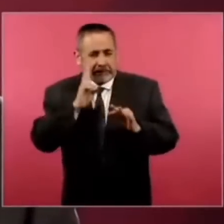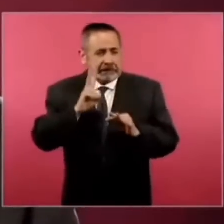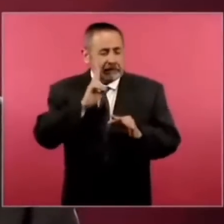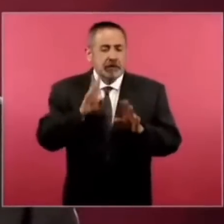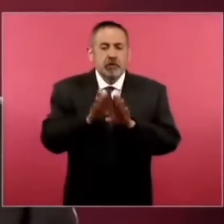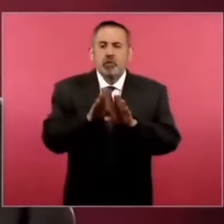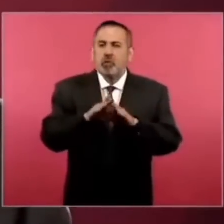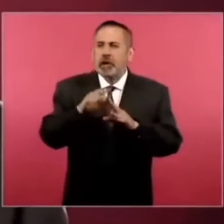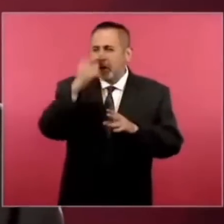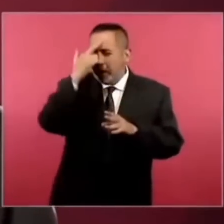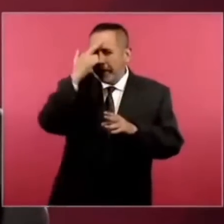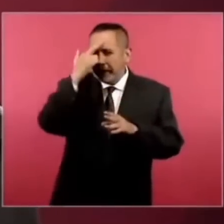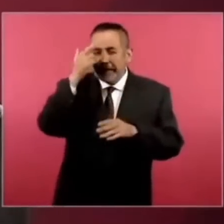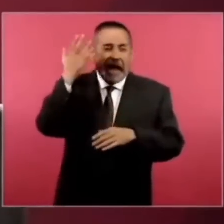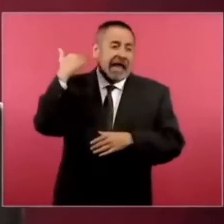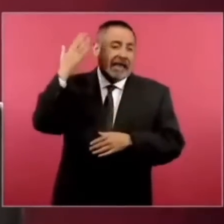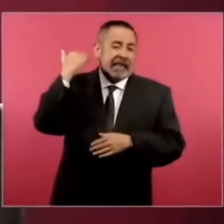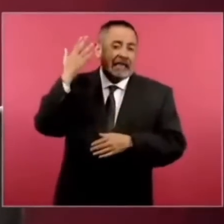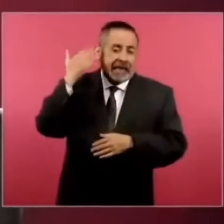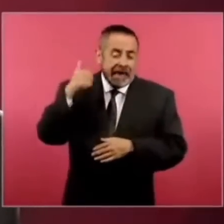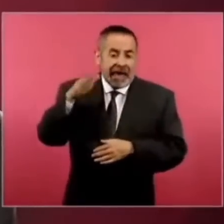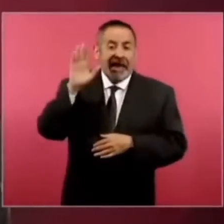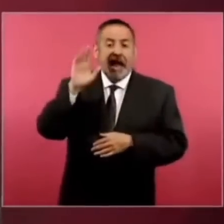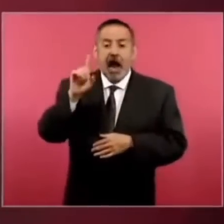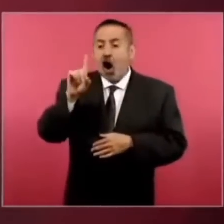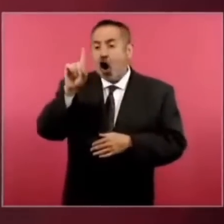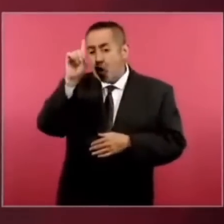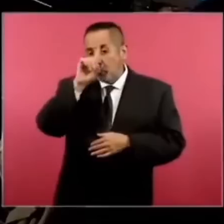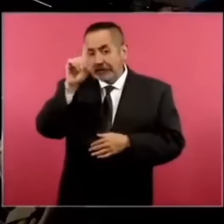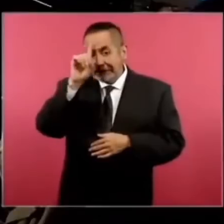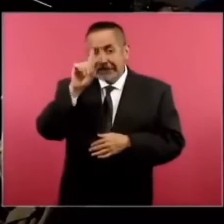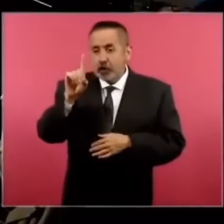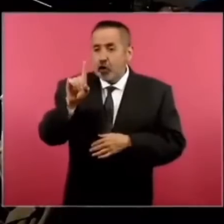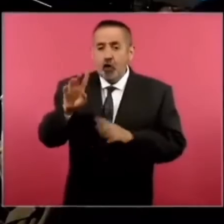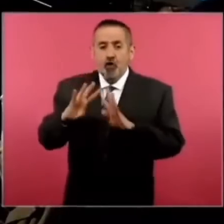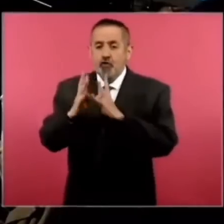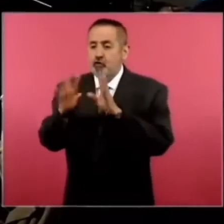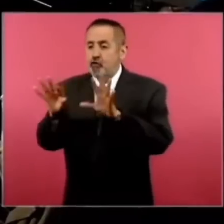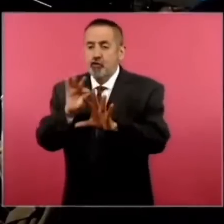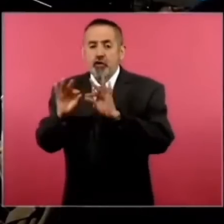del Consejo del INE, que por primera vez fue un consejo